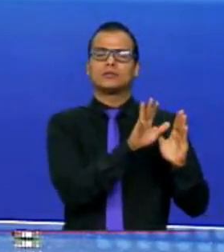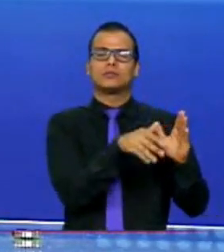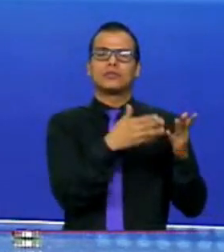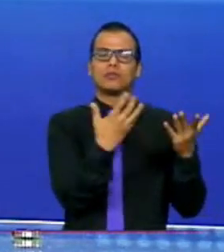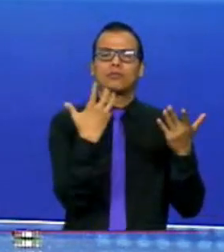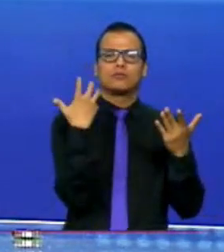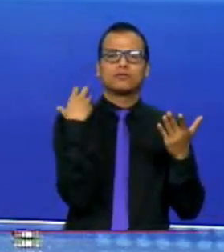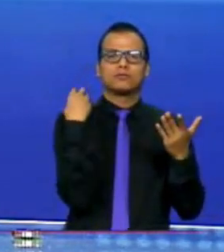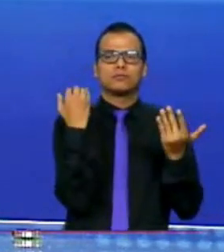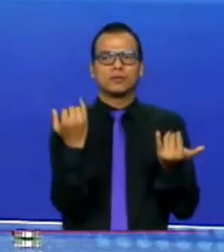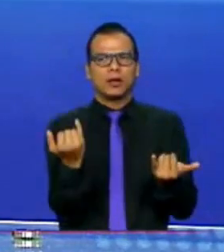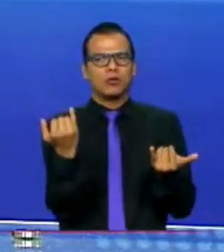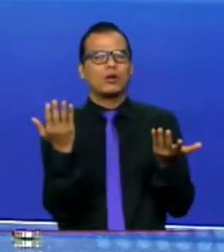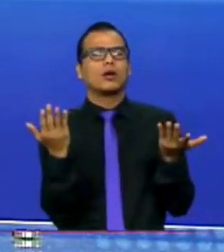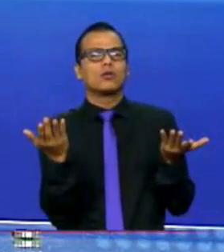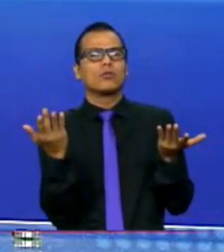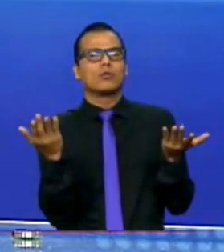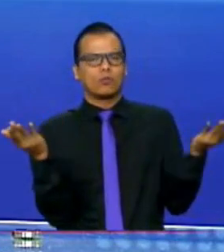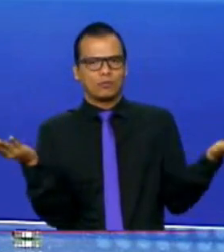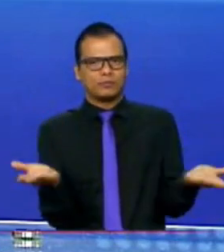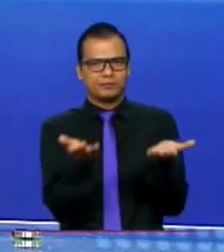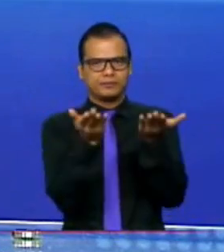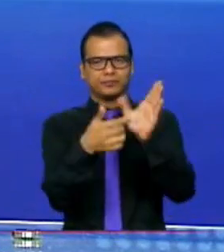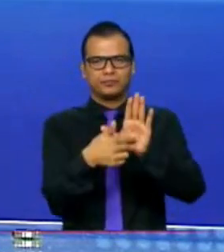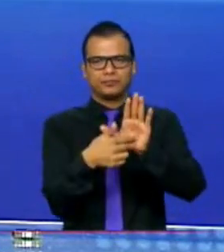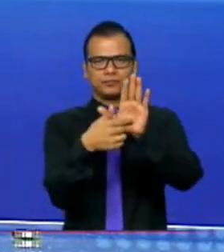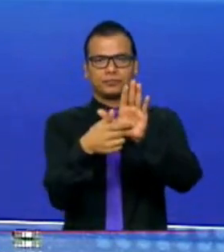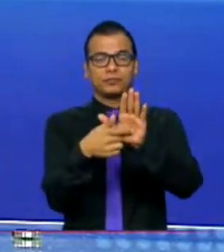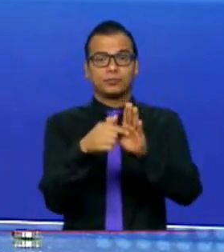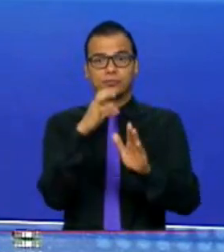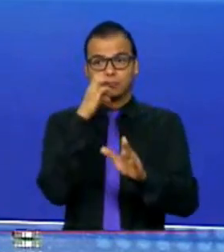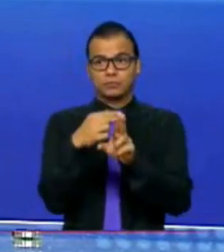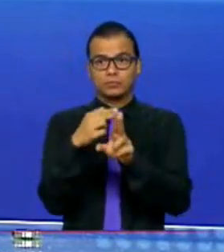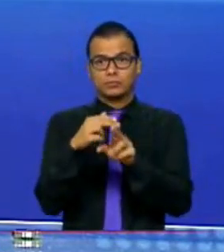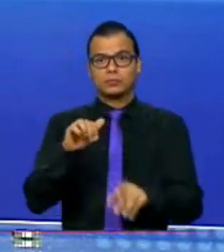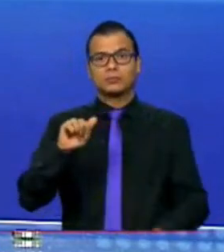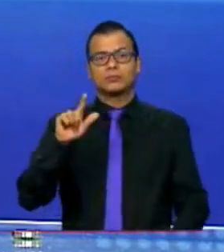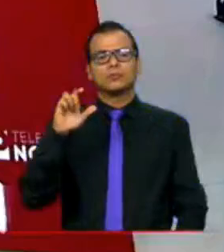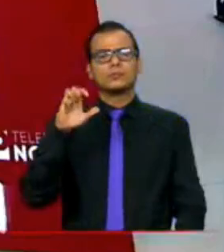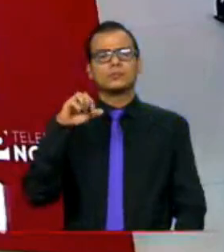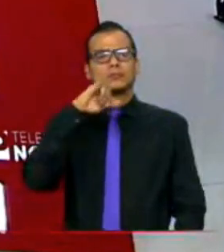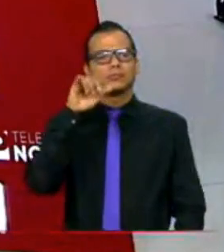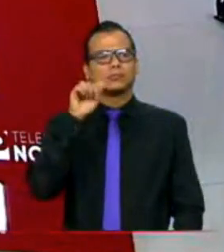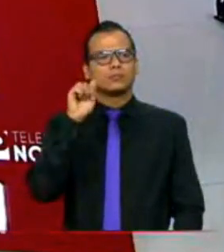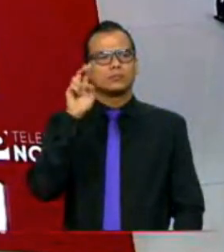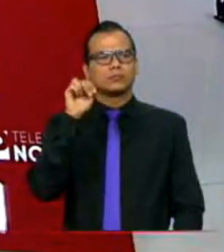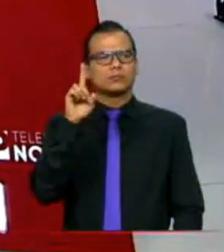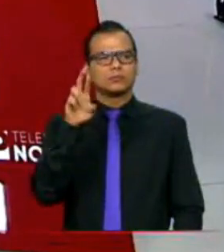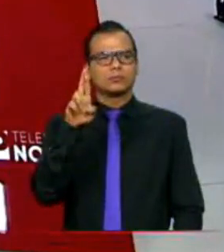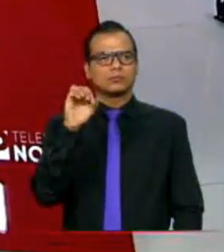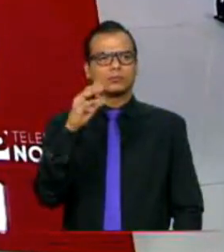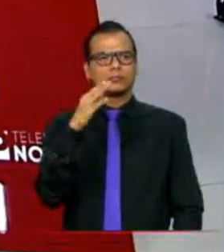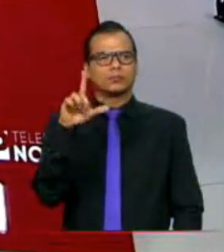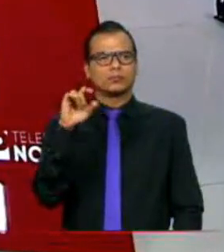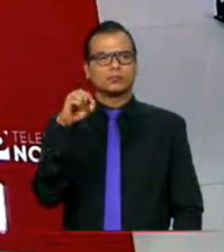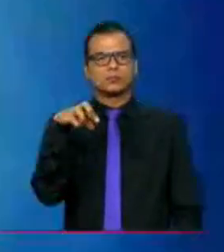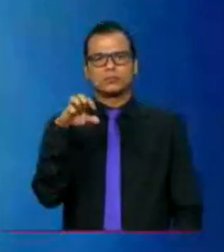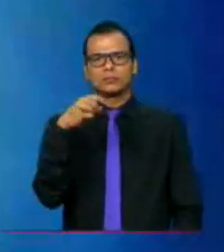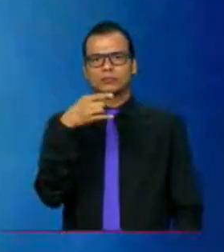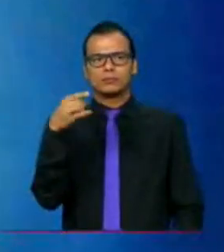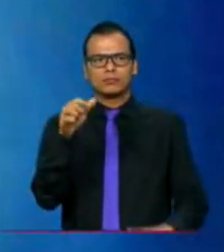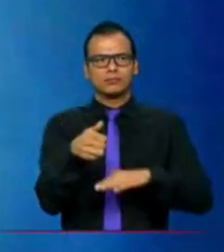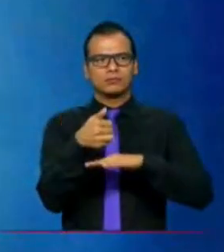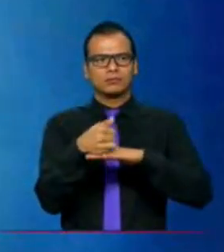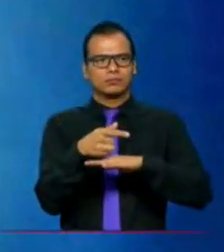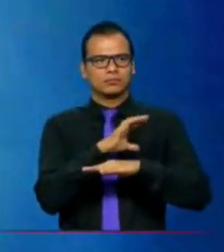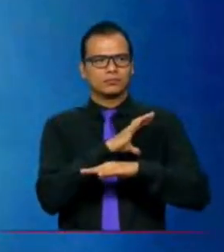ciudad. Está con nosotros Alejandro López, él es director de Cali ¿Cómo vamos? Bienvenido, gracias por estar con nosotros. Muy buenos días a todos los